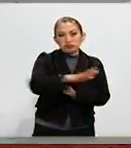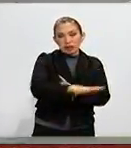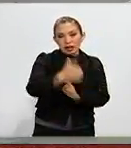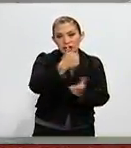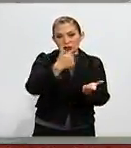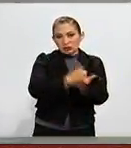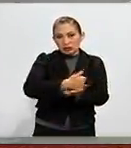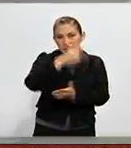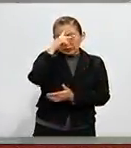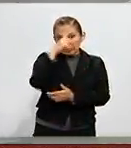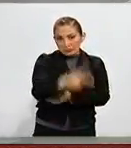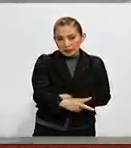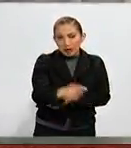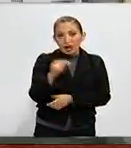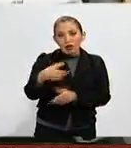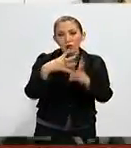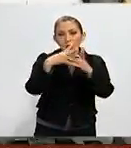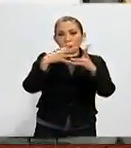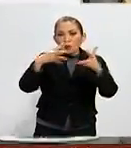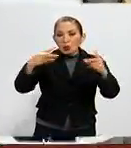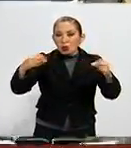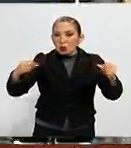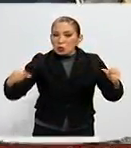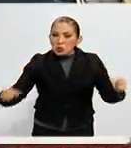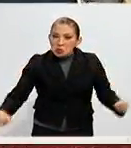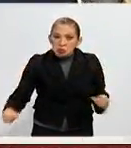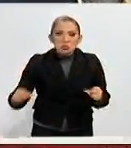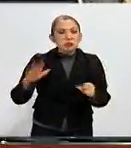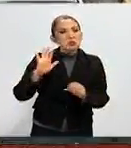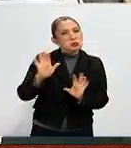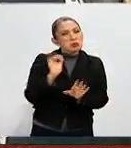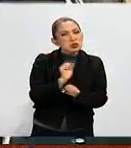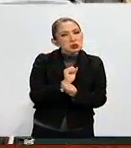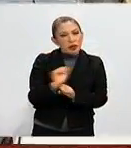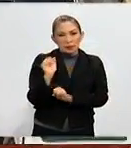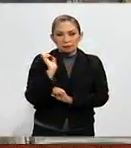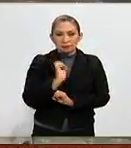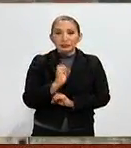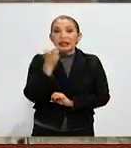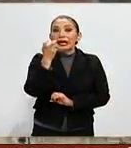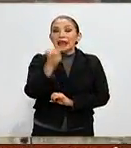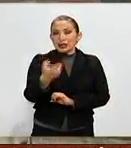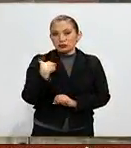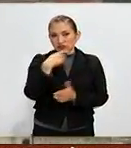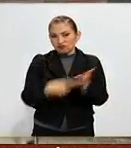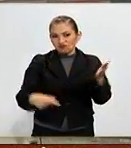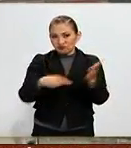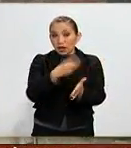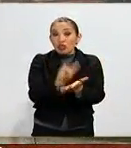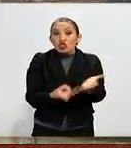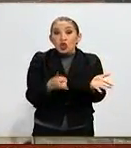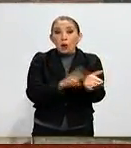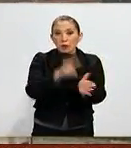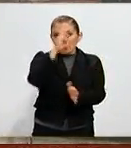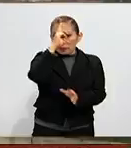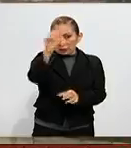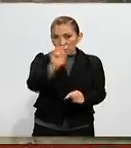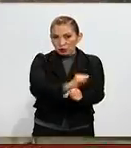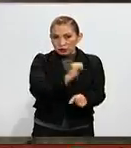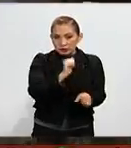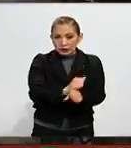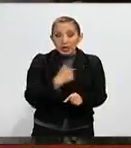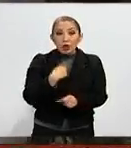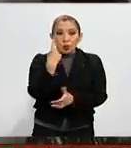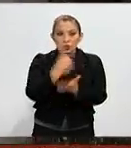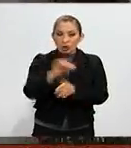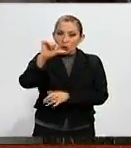del país se disipó de manera ligera. Con esto se levanta el doble hoy no circula y solo van a dejar